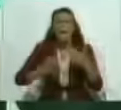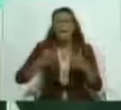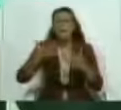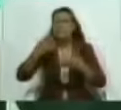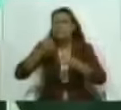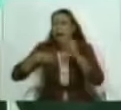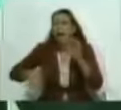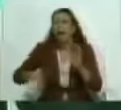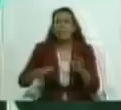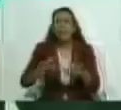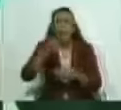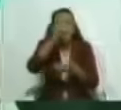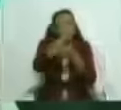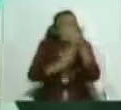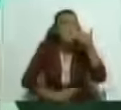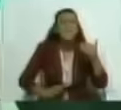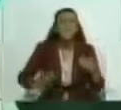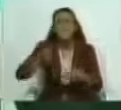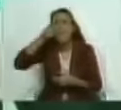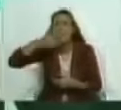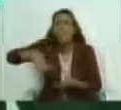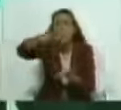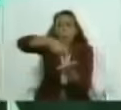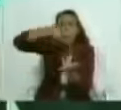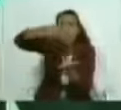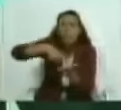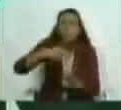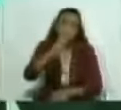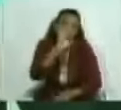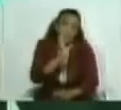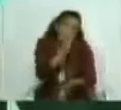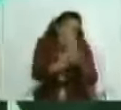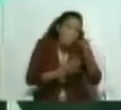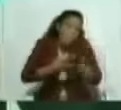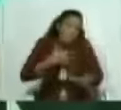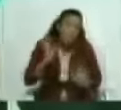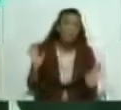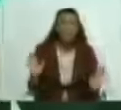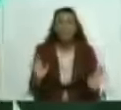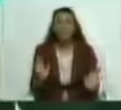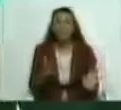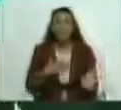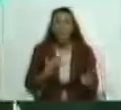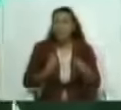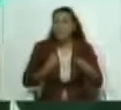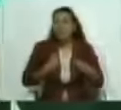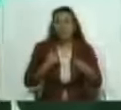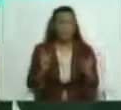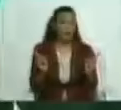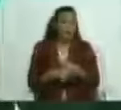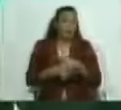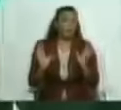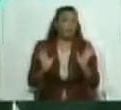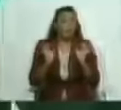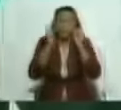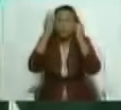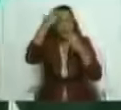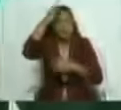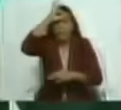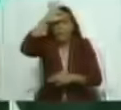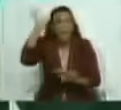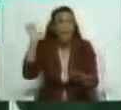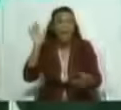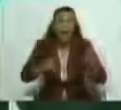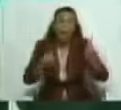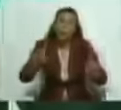Jalapa atrás. Y yo le decía, sí, hermano, a veces la vida nos depara